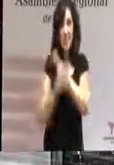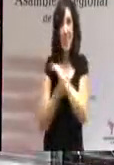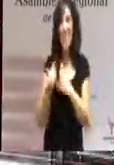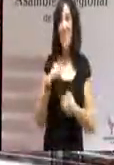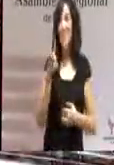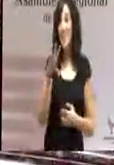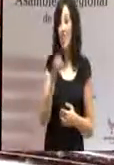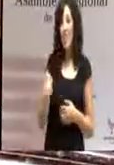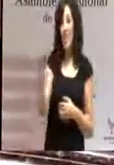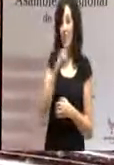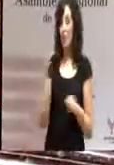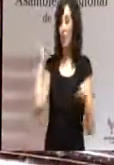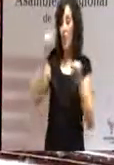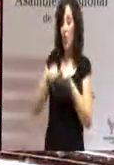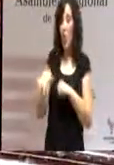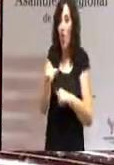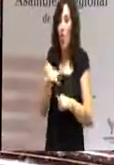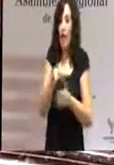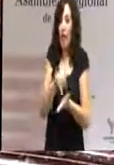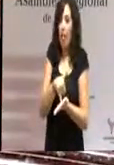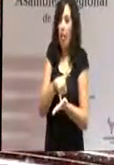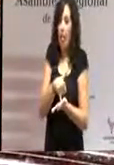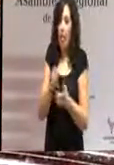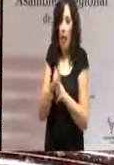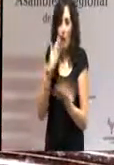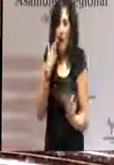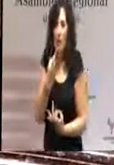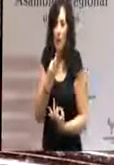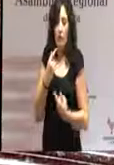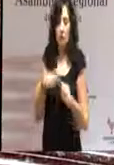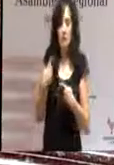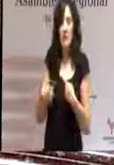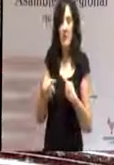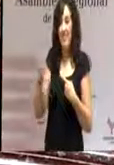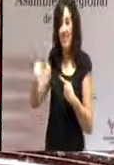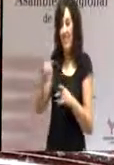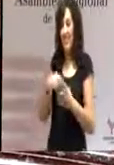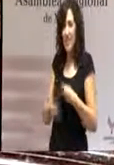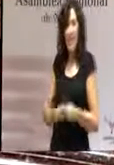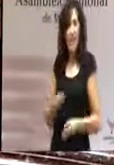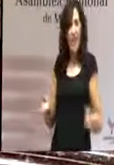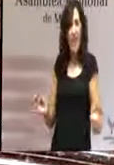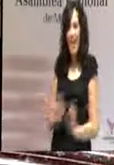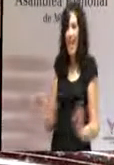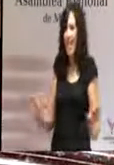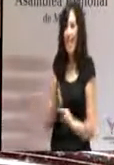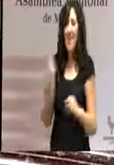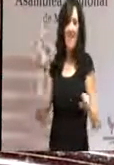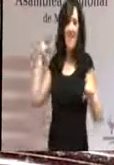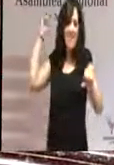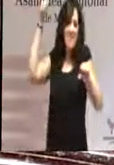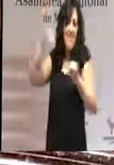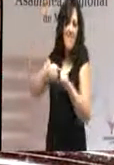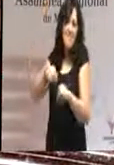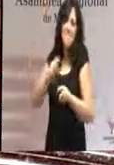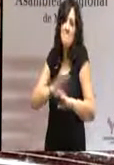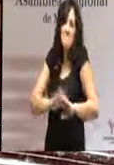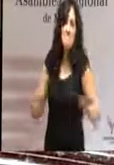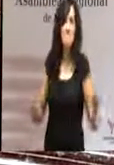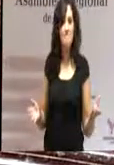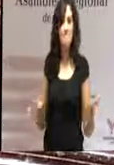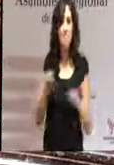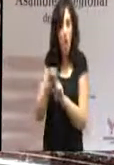declarada como zona vulnerable y no han hecho nada, nada para protegerla. Desde entonces,